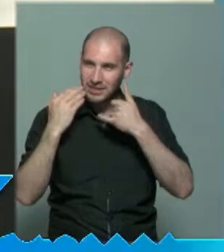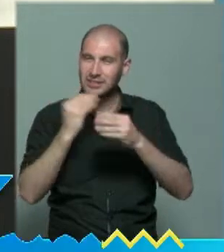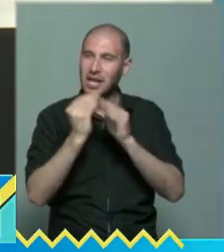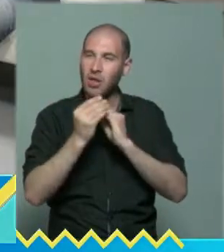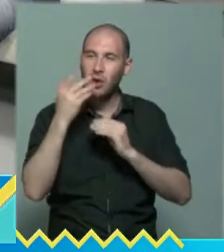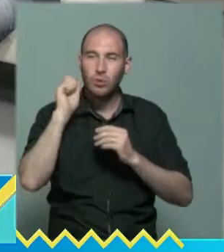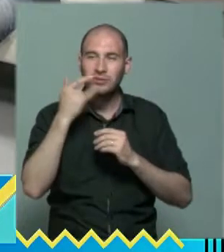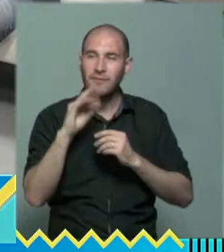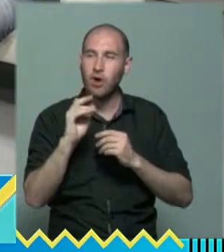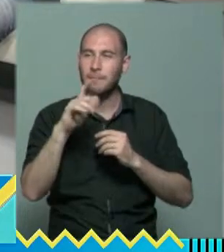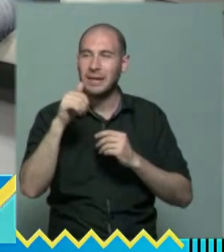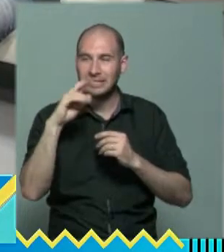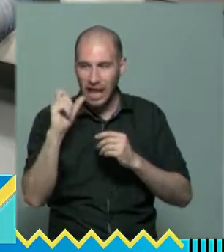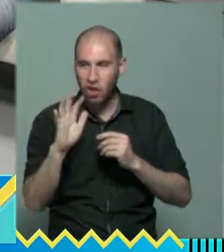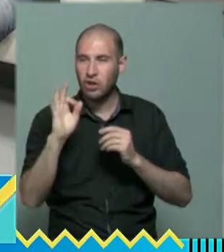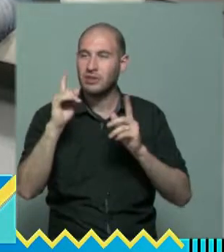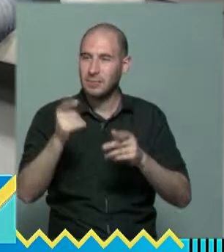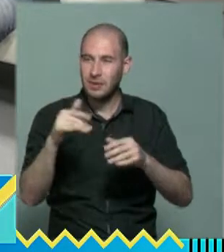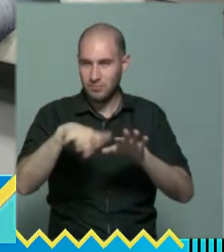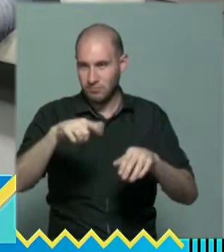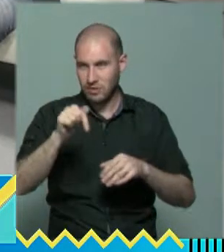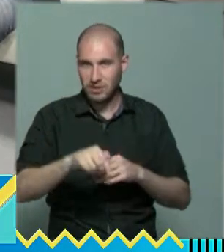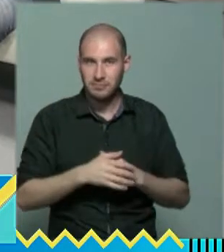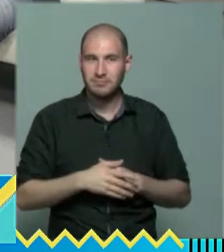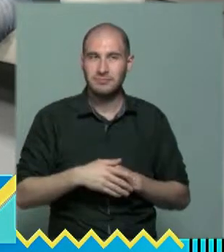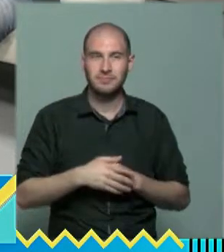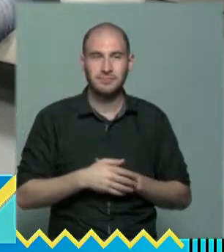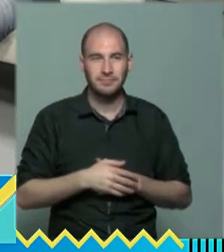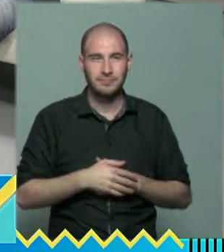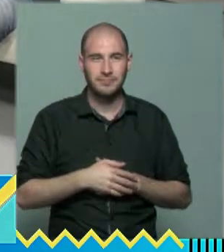ahí a Gustavo y a Marcelo que también están en el piso. Bueno, saludos.